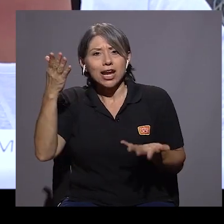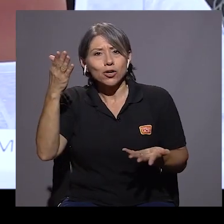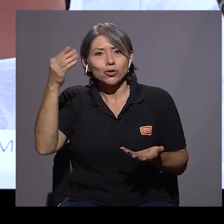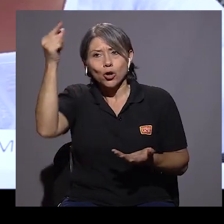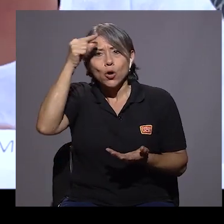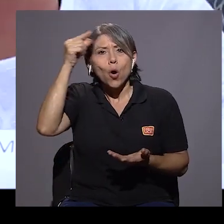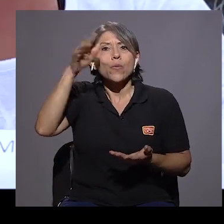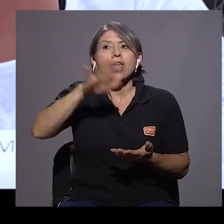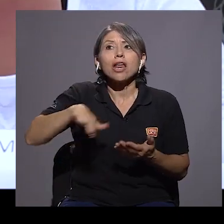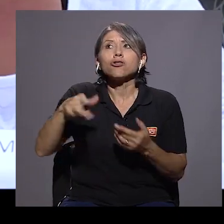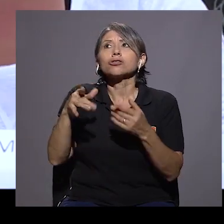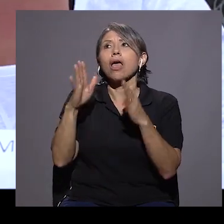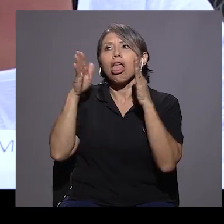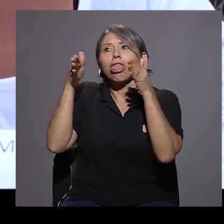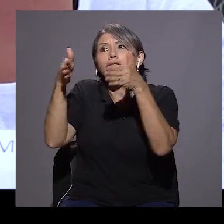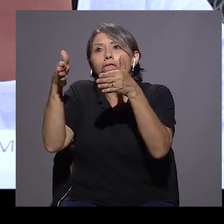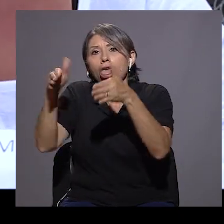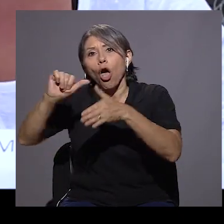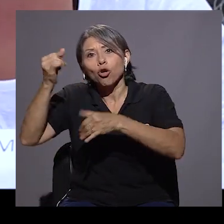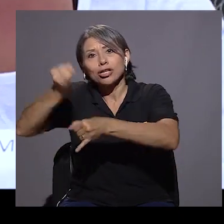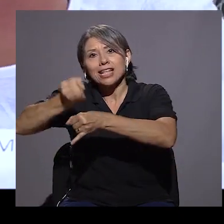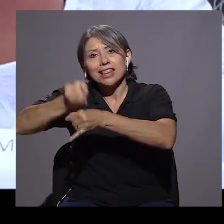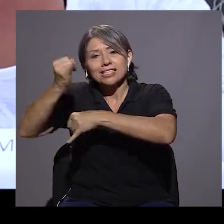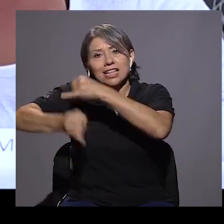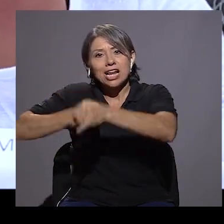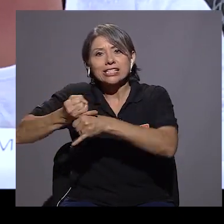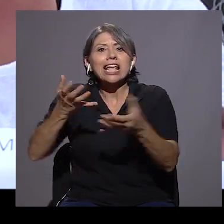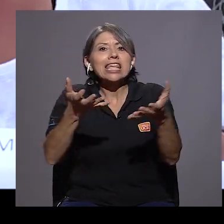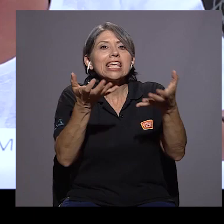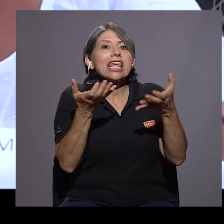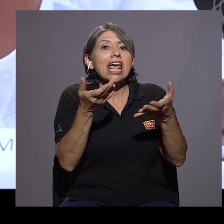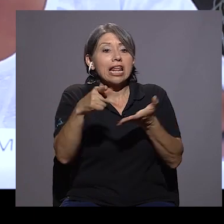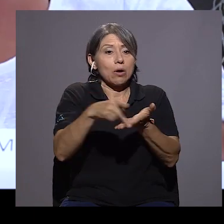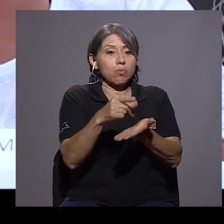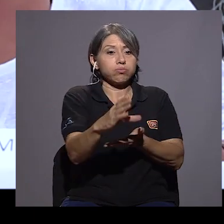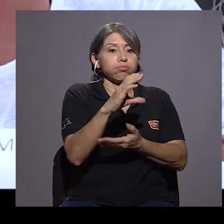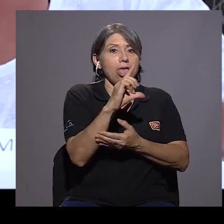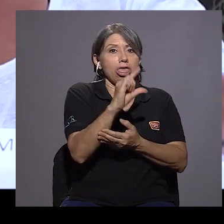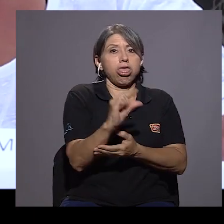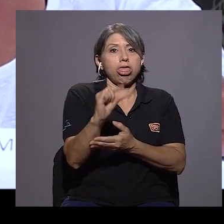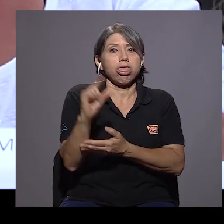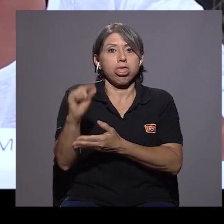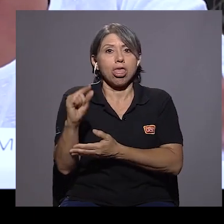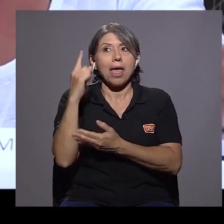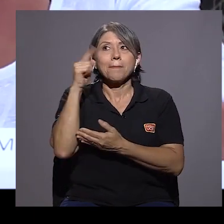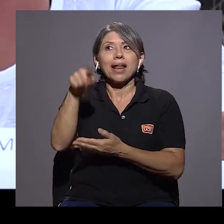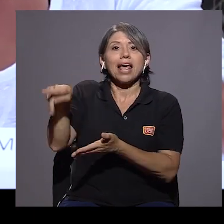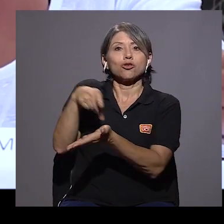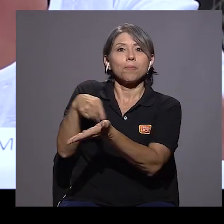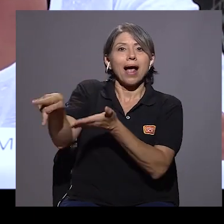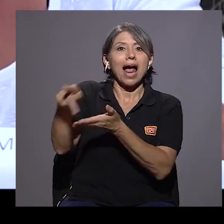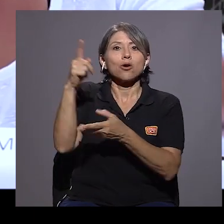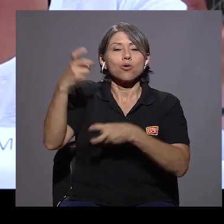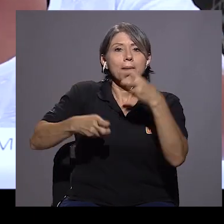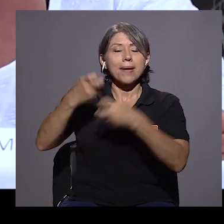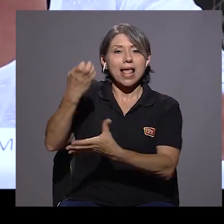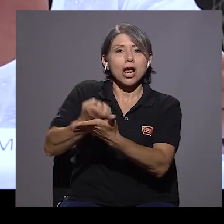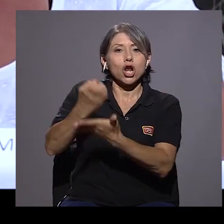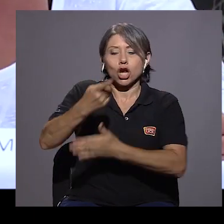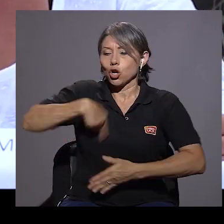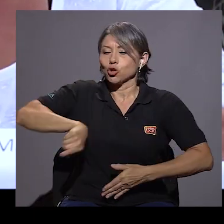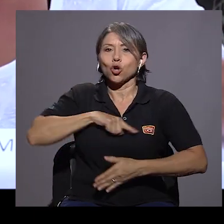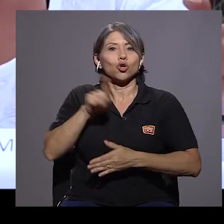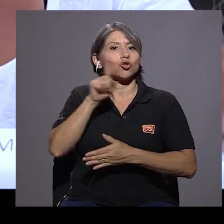de otros entes internacionales vienen a precarizar, a recortar nuestros salarios para pagar una crisis que nosotros y nosotras